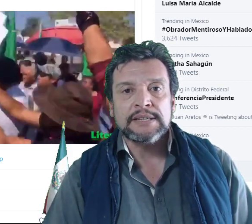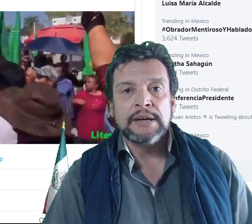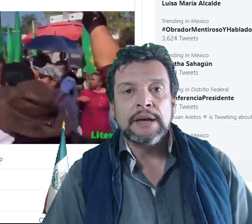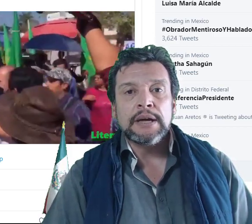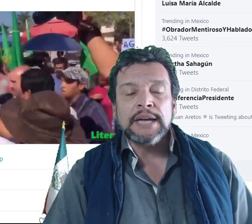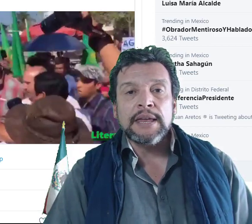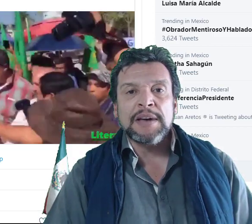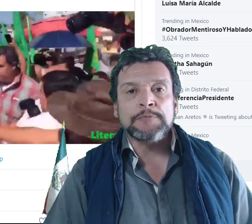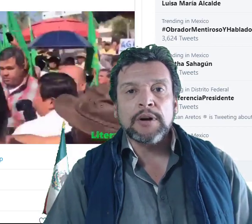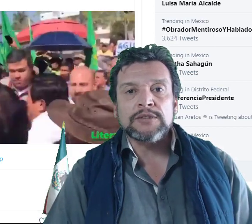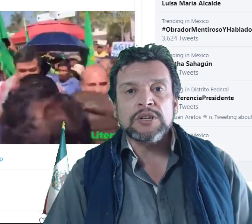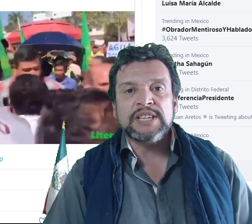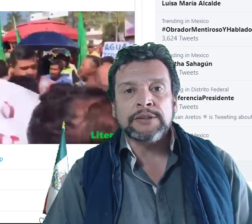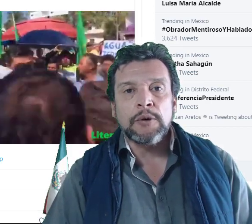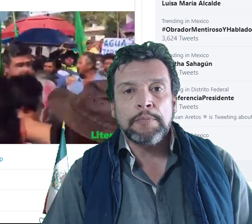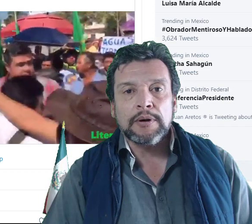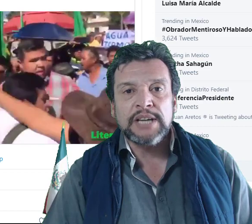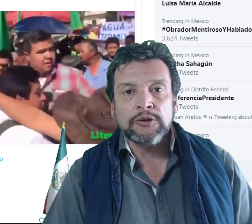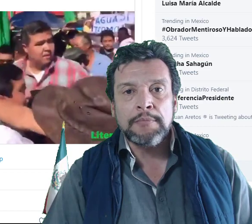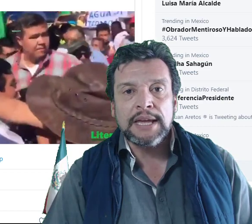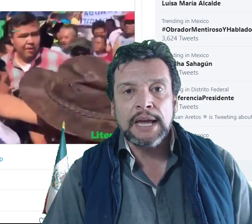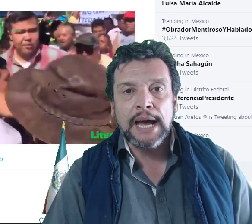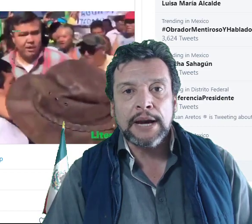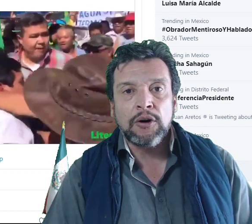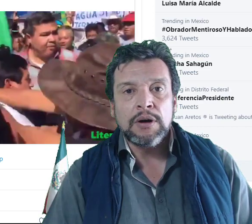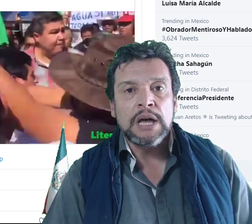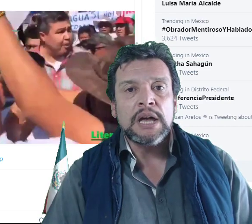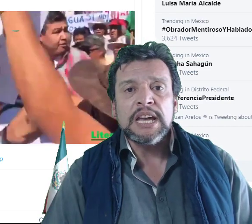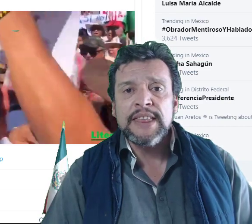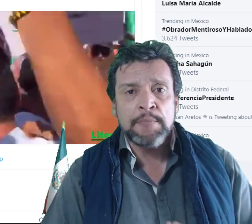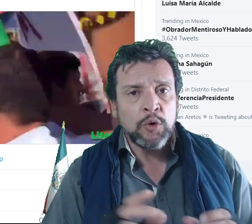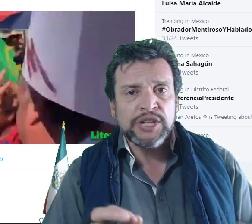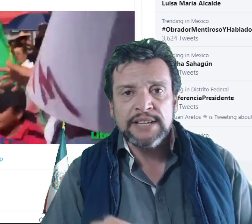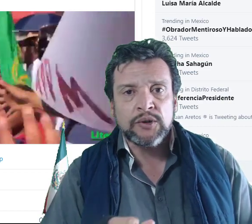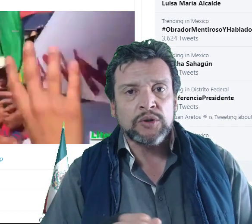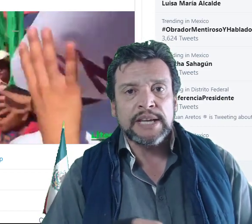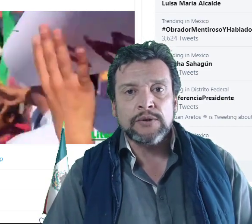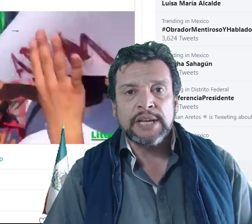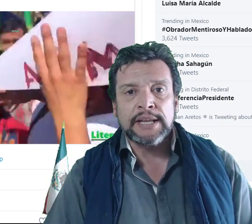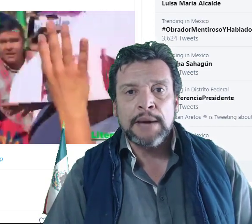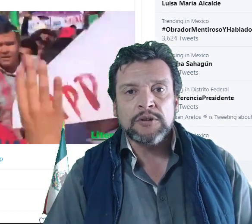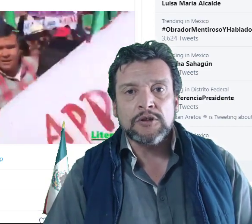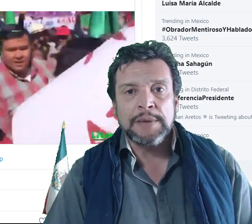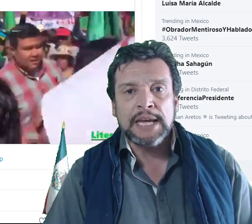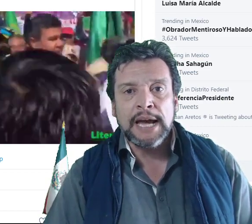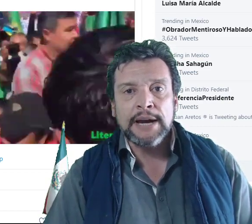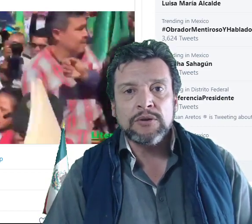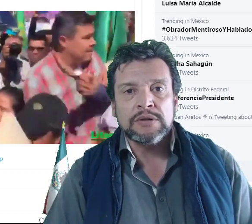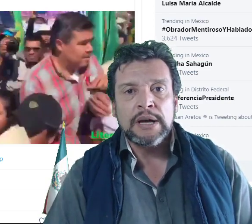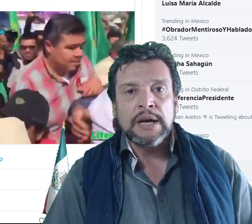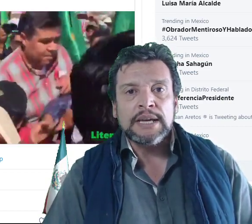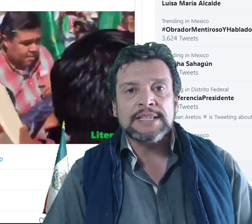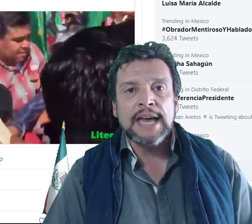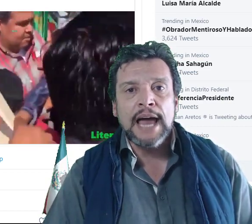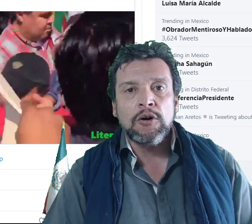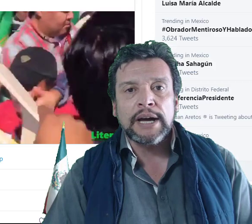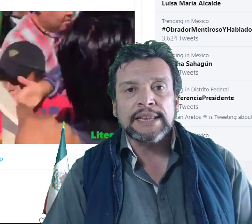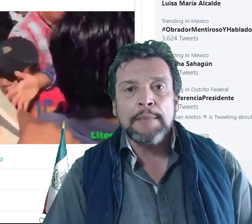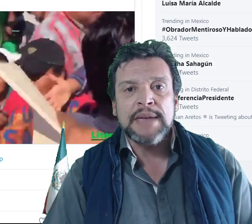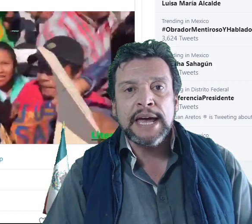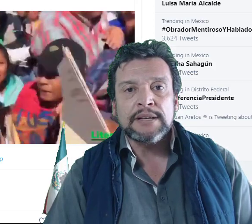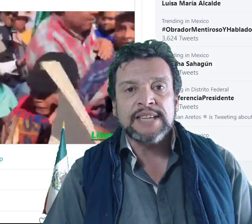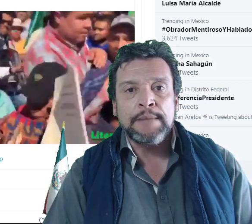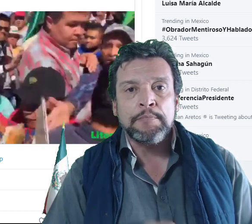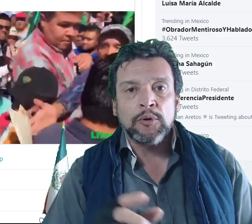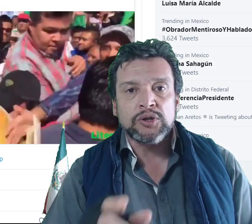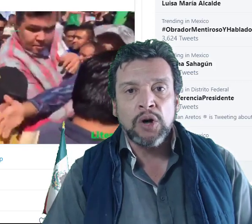horas y además porque soy ciento por ciento mexicano y de muchas cosas nos enteramos los mexicanos y si hay algo